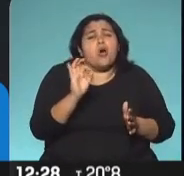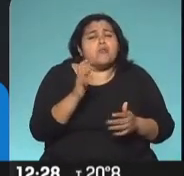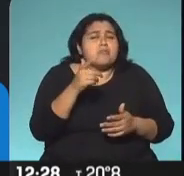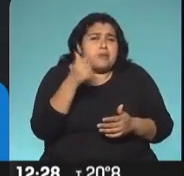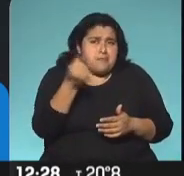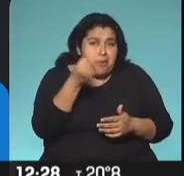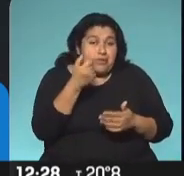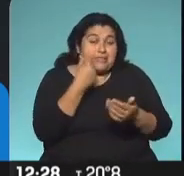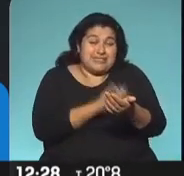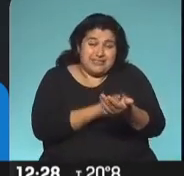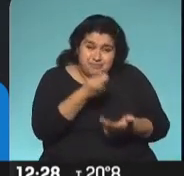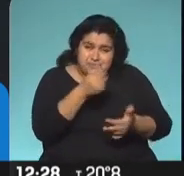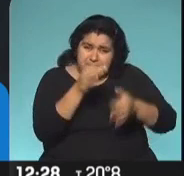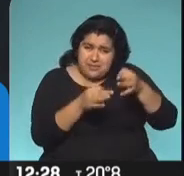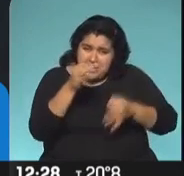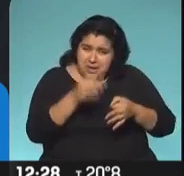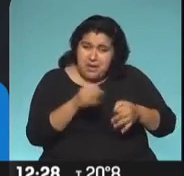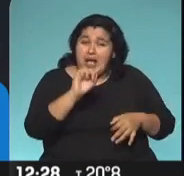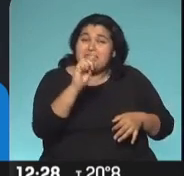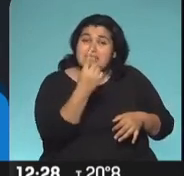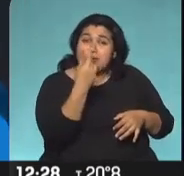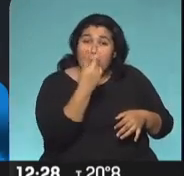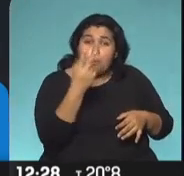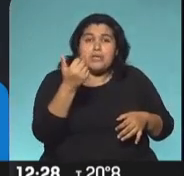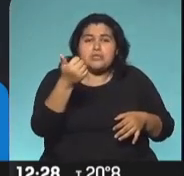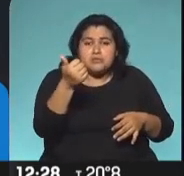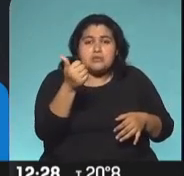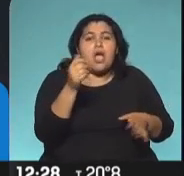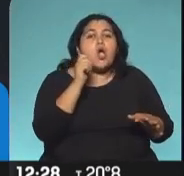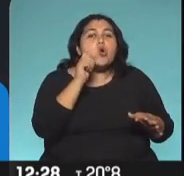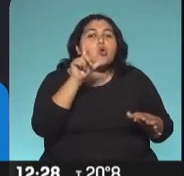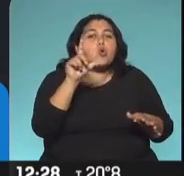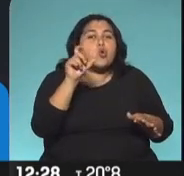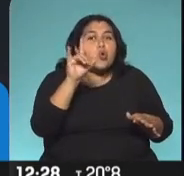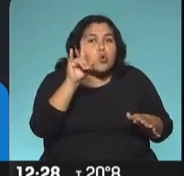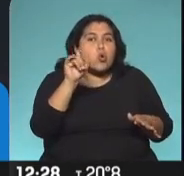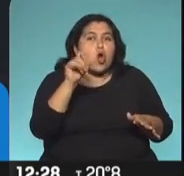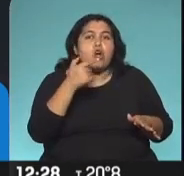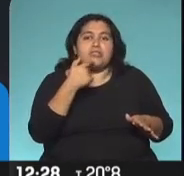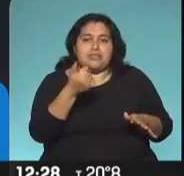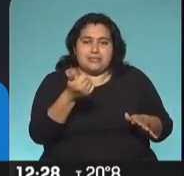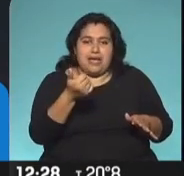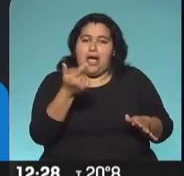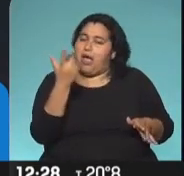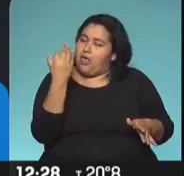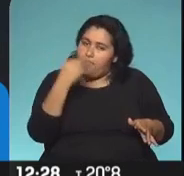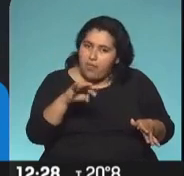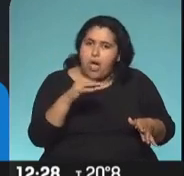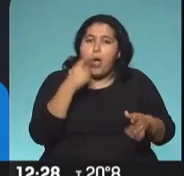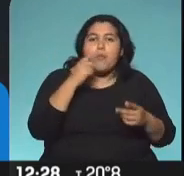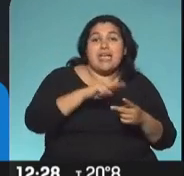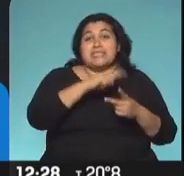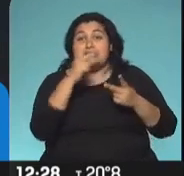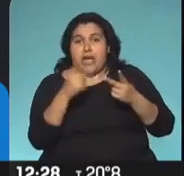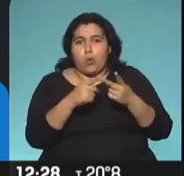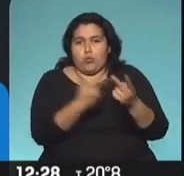el valor si tiene en la persona 126 o más de glucosa se debe reconfirmar con un segundo